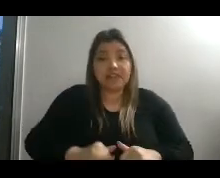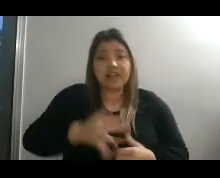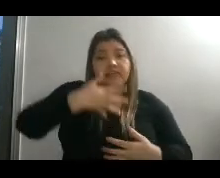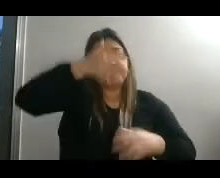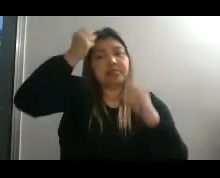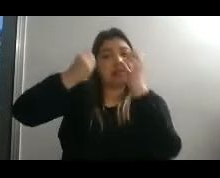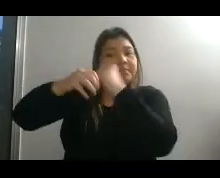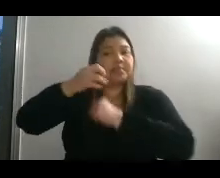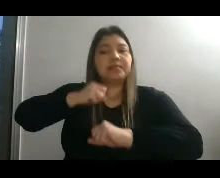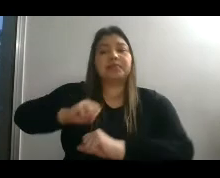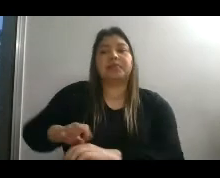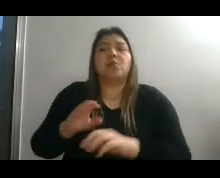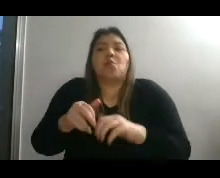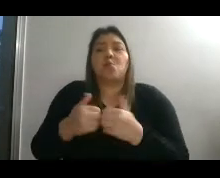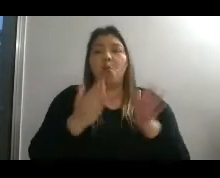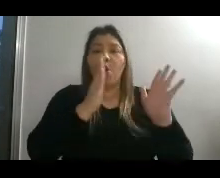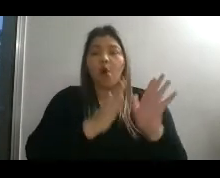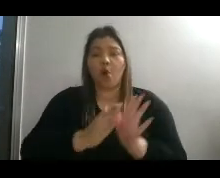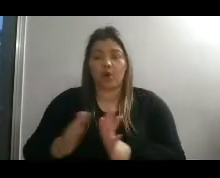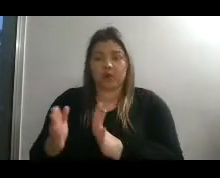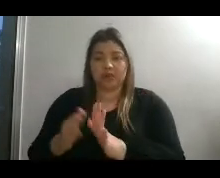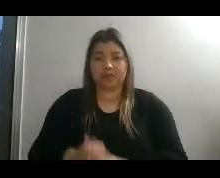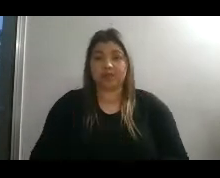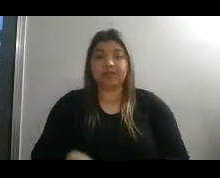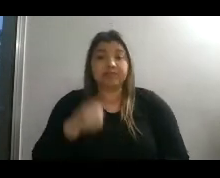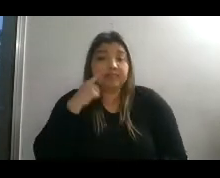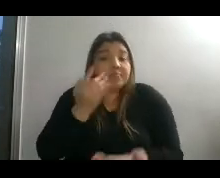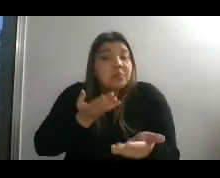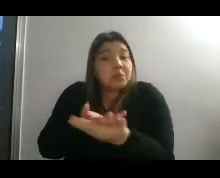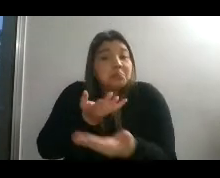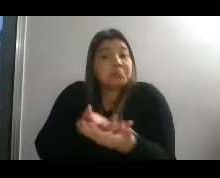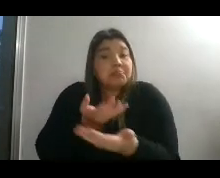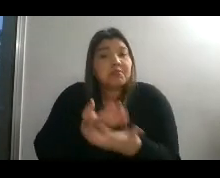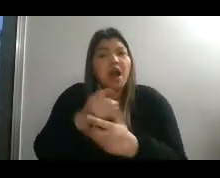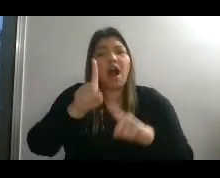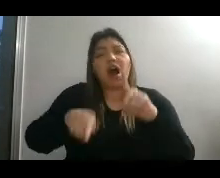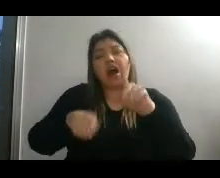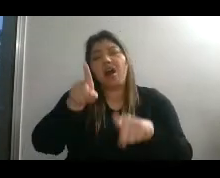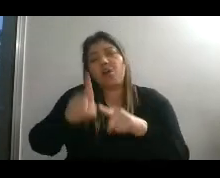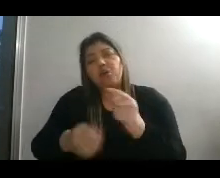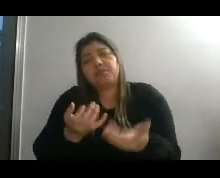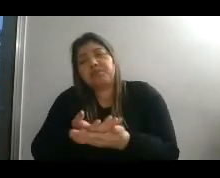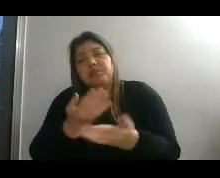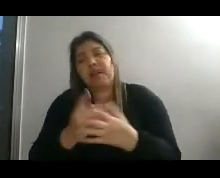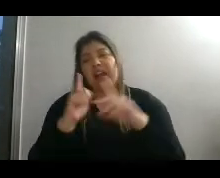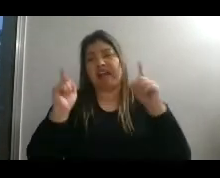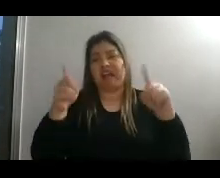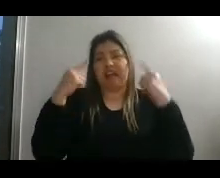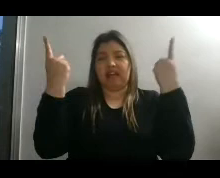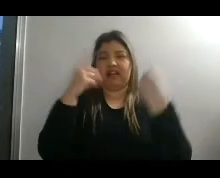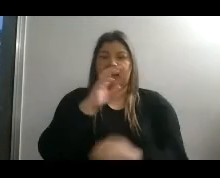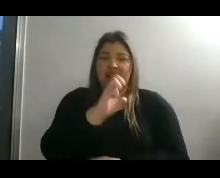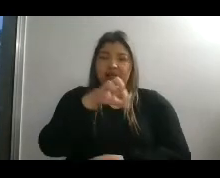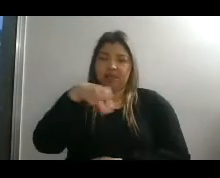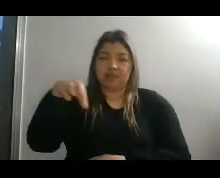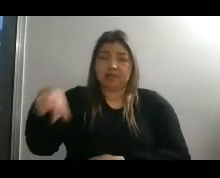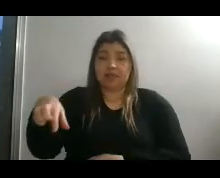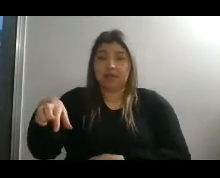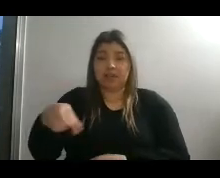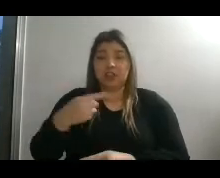personal. Vamos a mirar algunas recomendaciones generales de estos elementos. No vamos a entrar en detalle en el